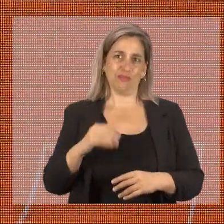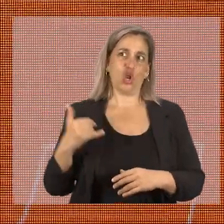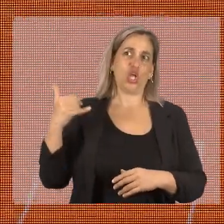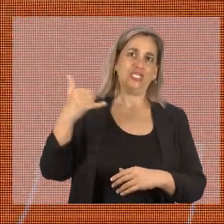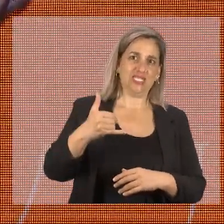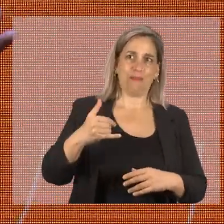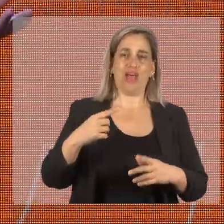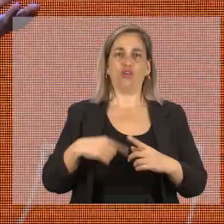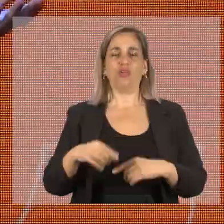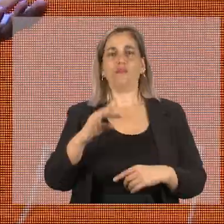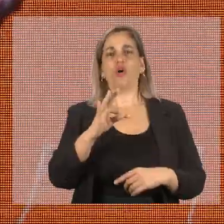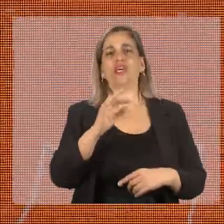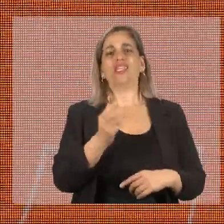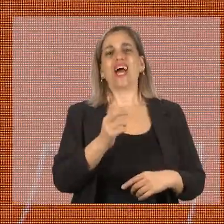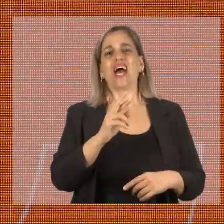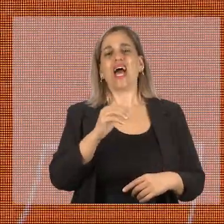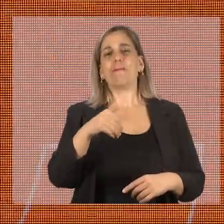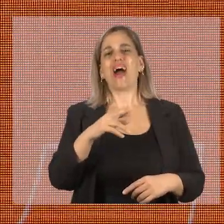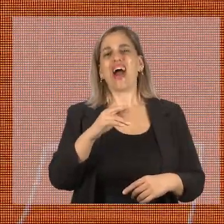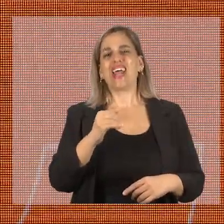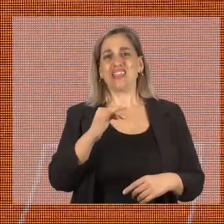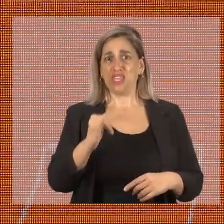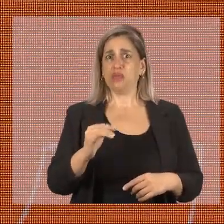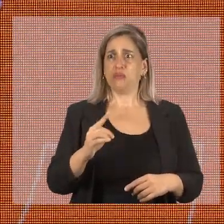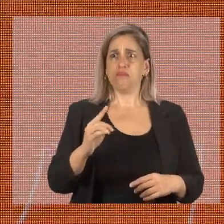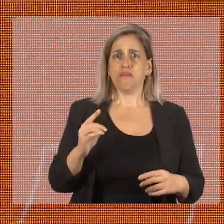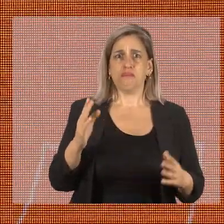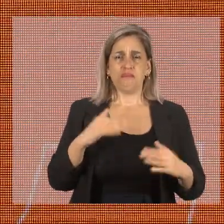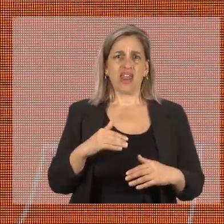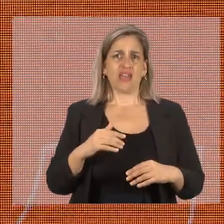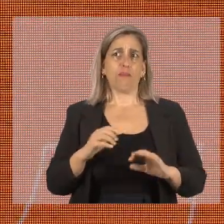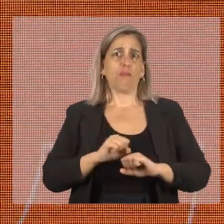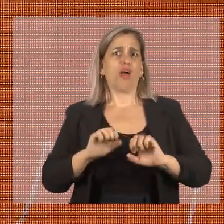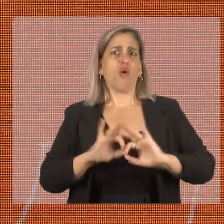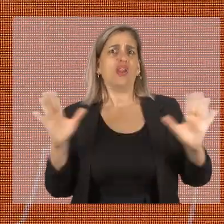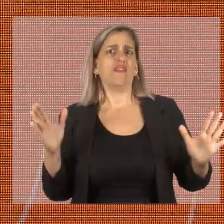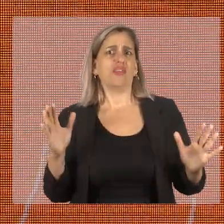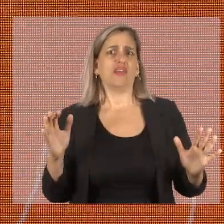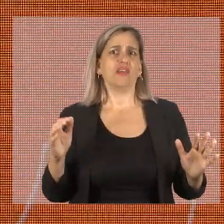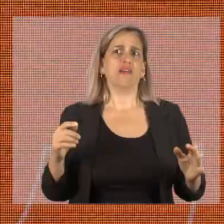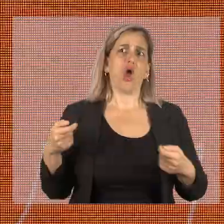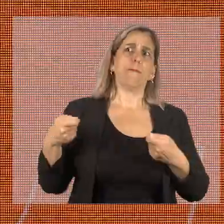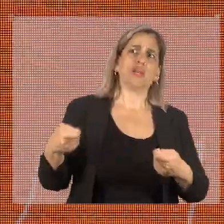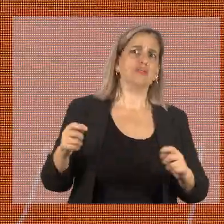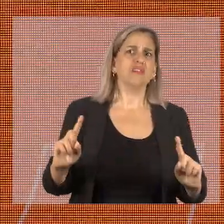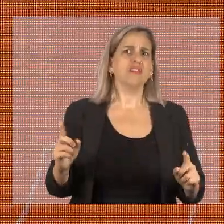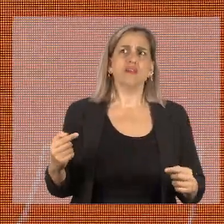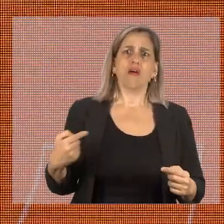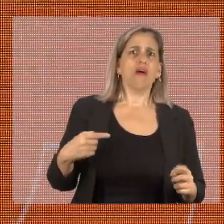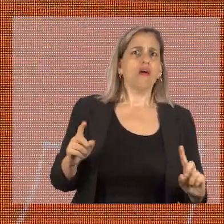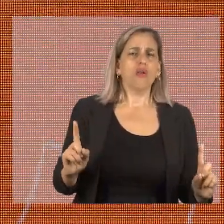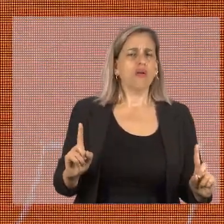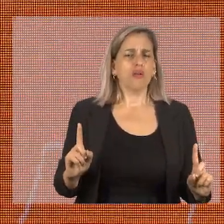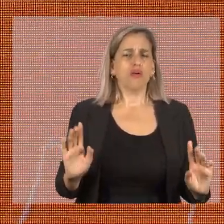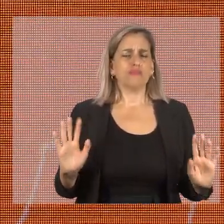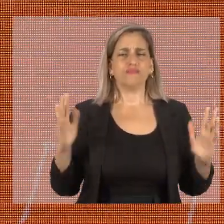recibir llamado de Itamaraty para que podamos ir libremente. No descubro nada.